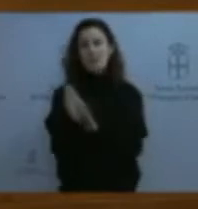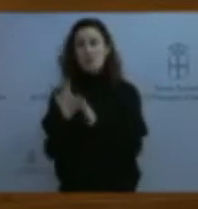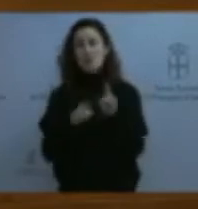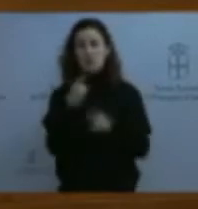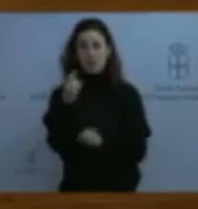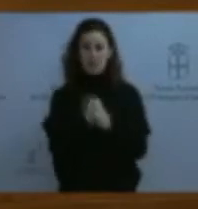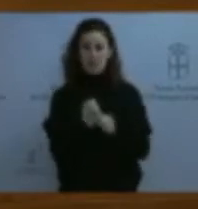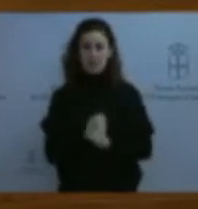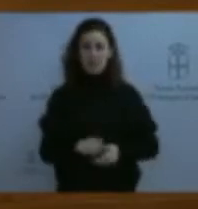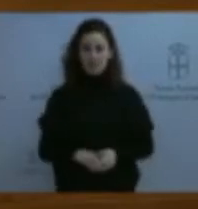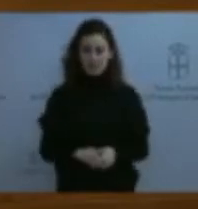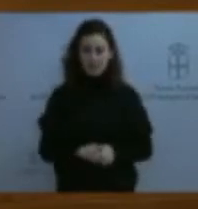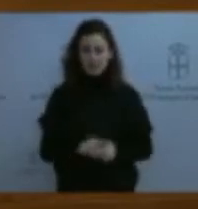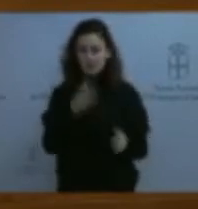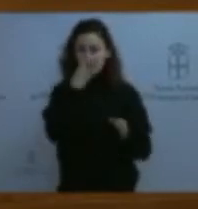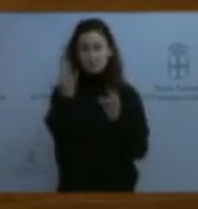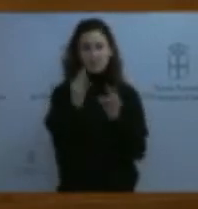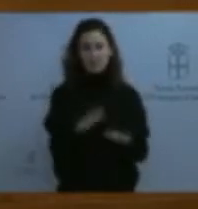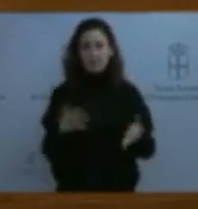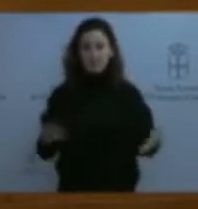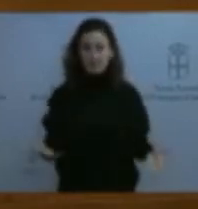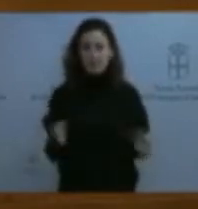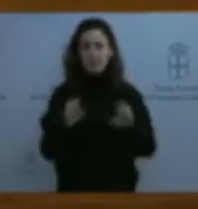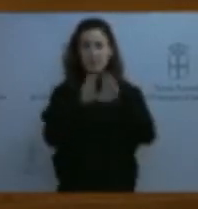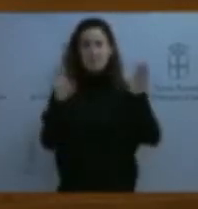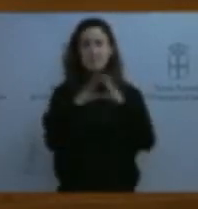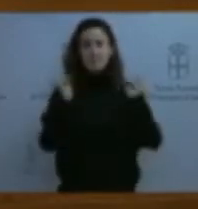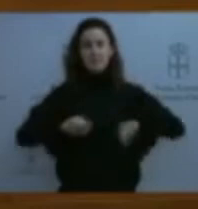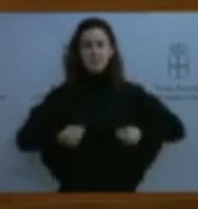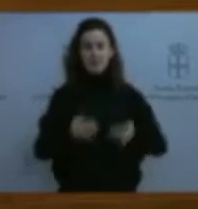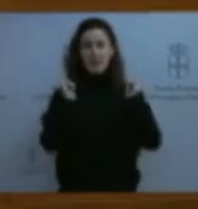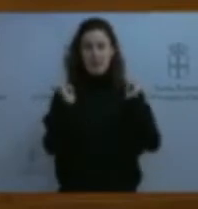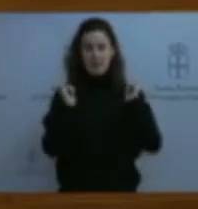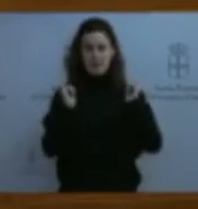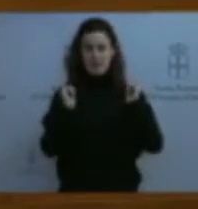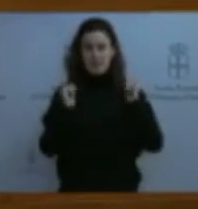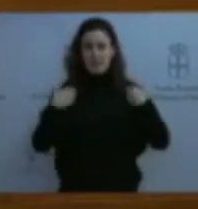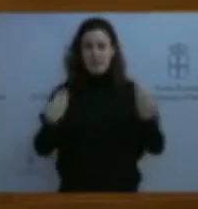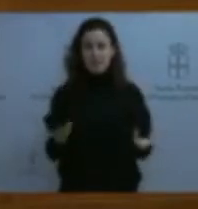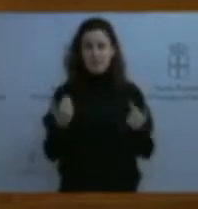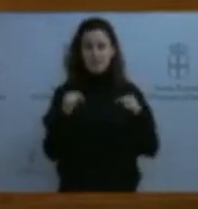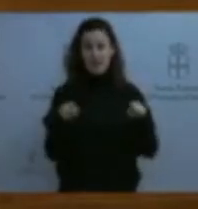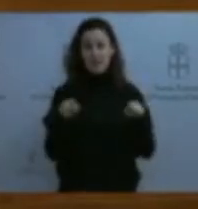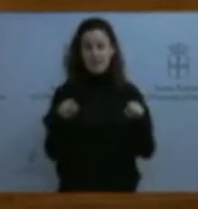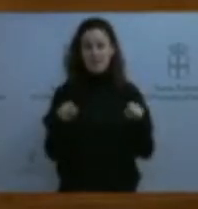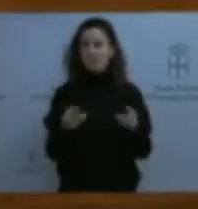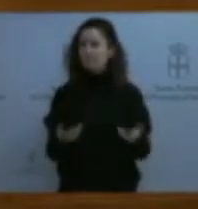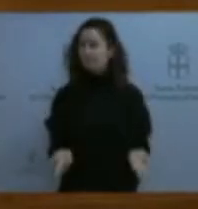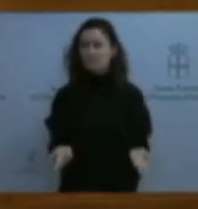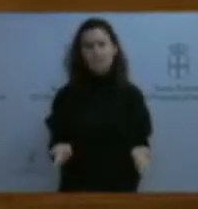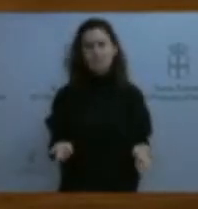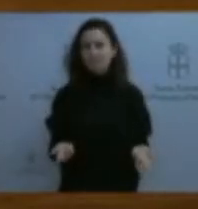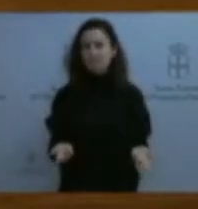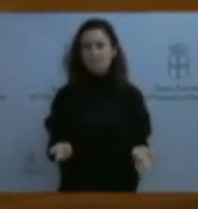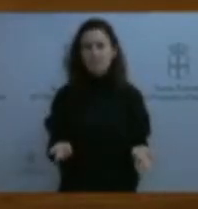trabajo. Empresas con las que tenemos conciertos, la Administración tiene conciertos y con los que no se lleva